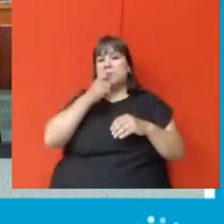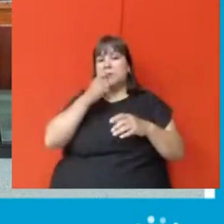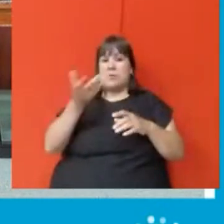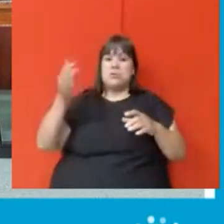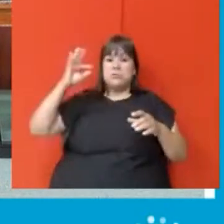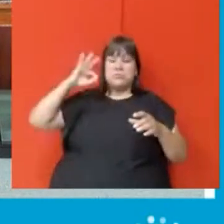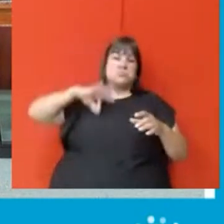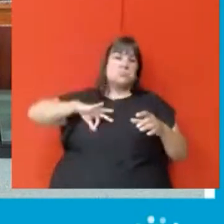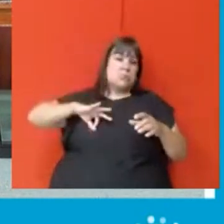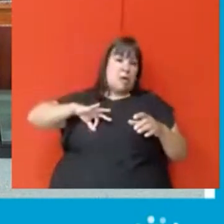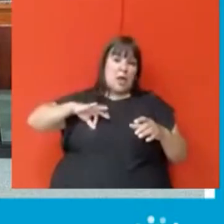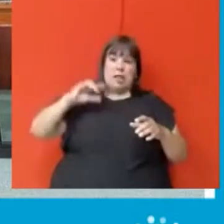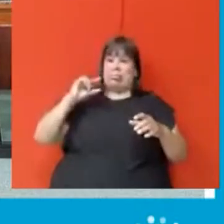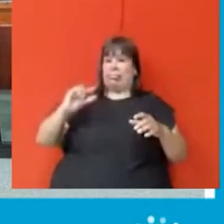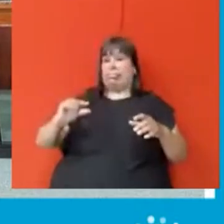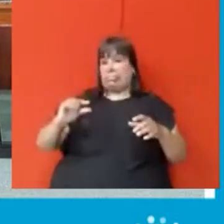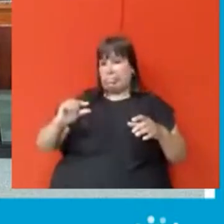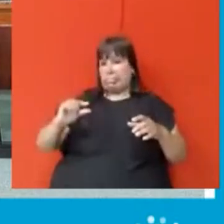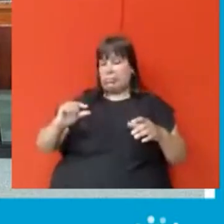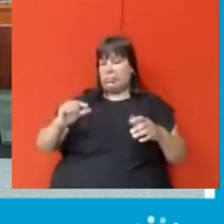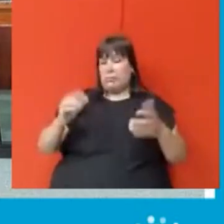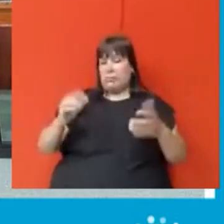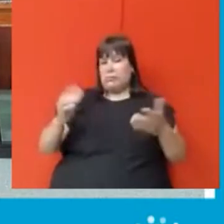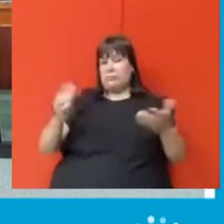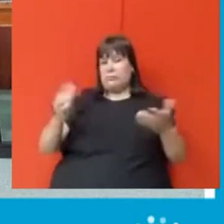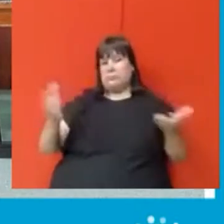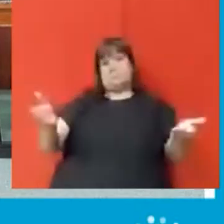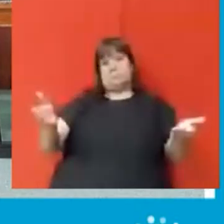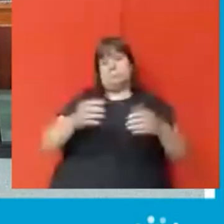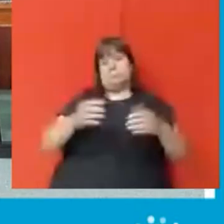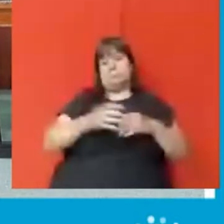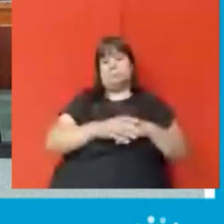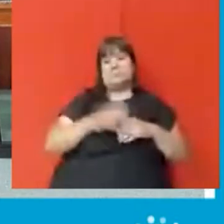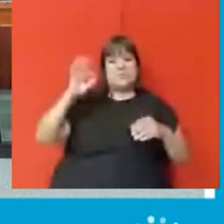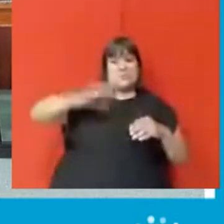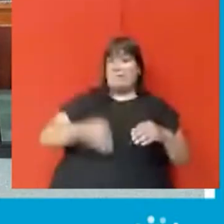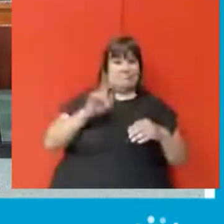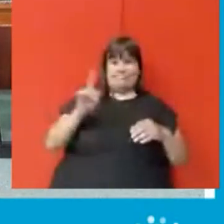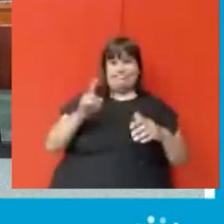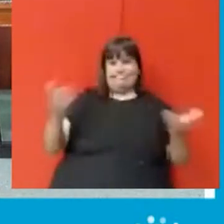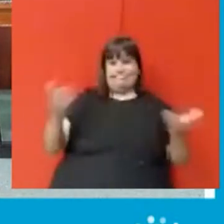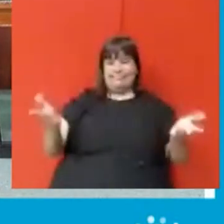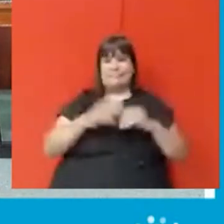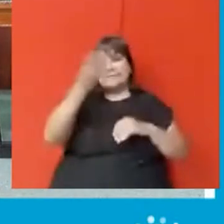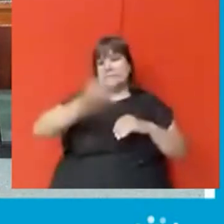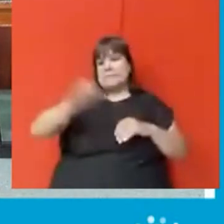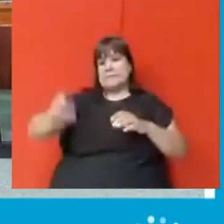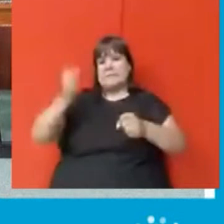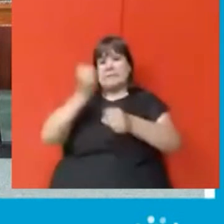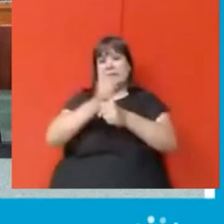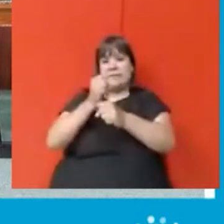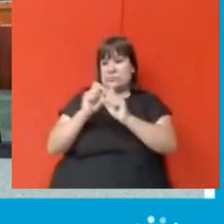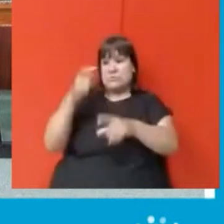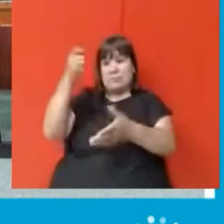correctos, que son inadecuados para el tipo de trabajo. Hay factores que son ambientales,